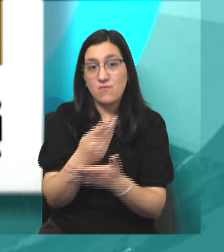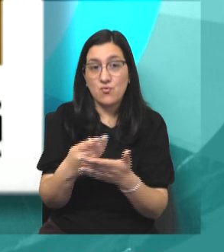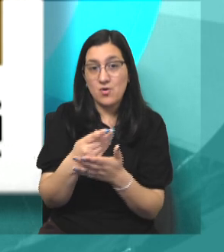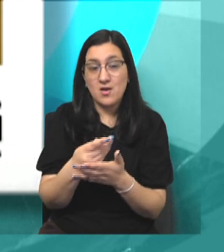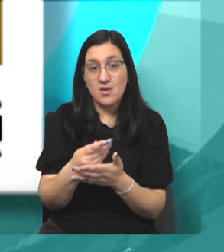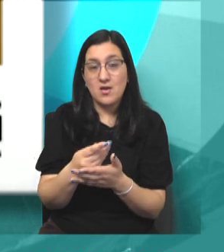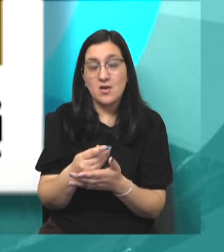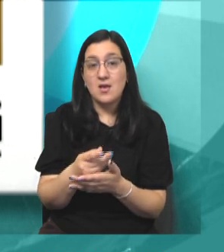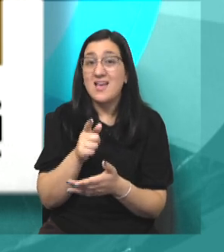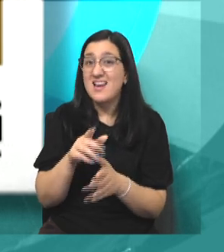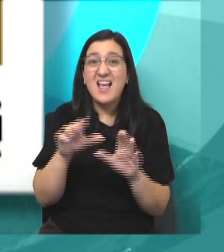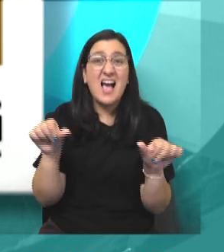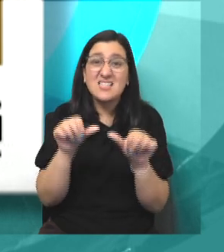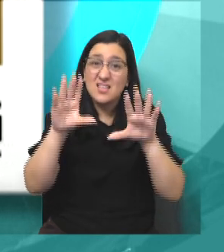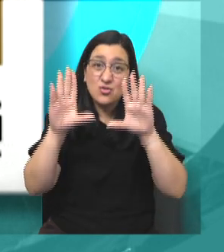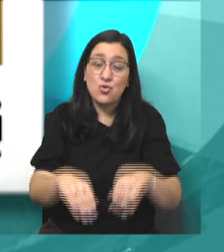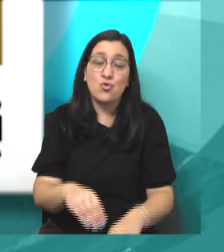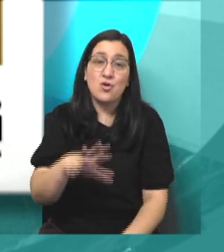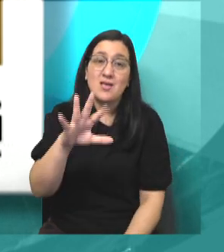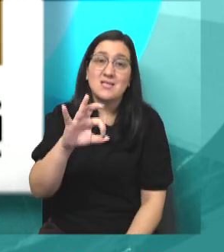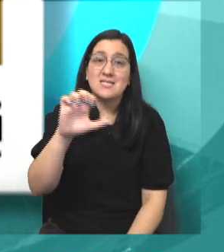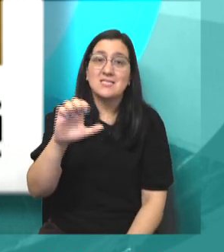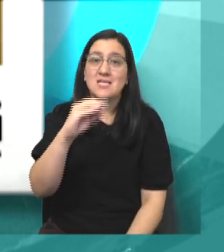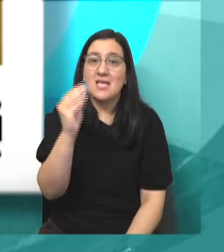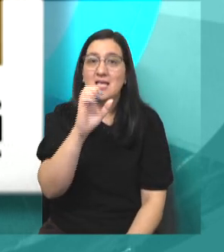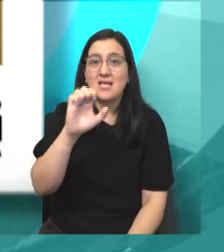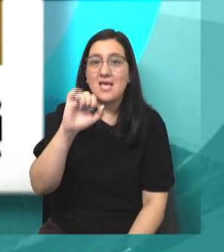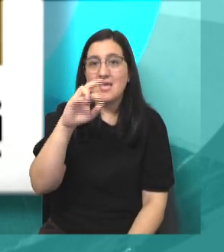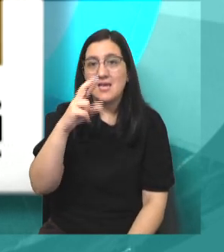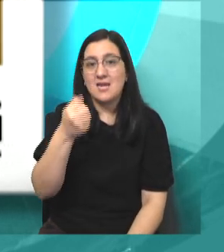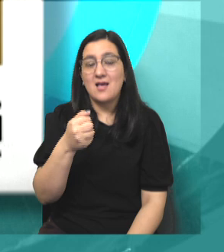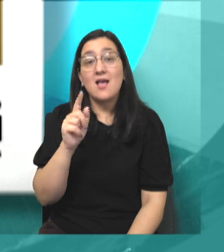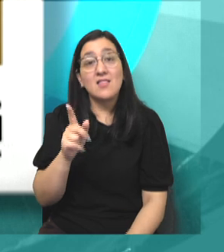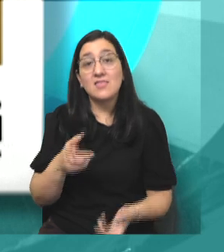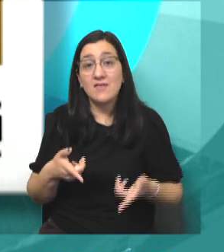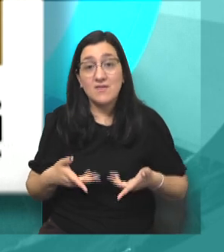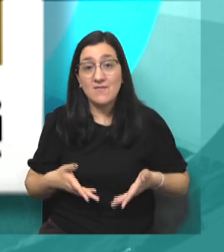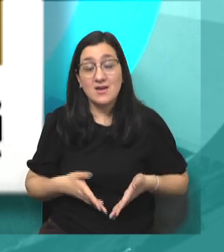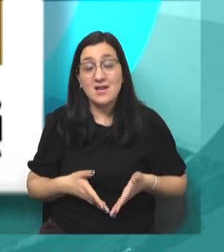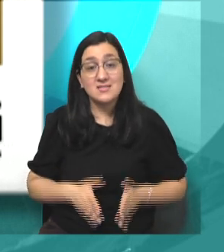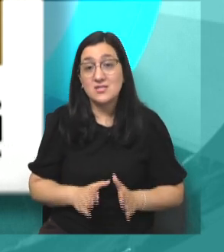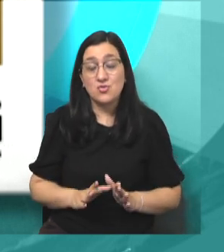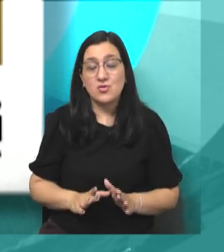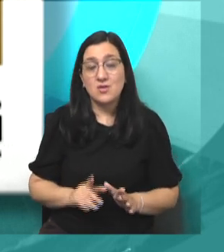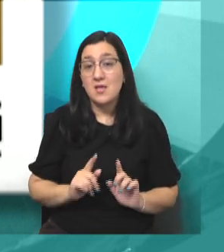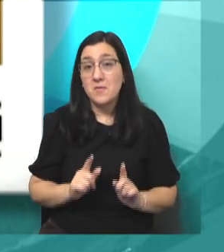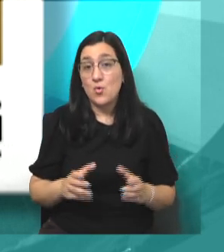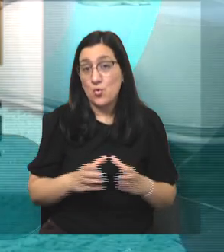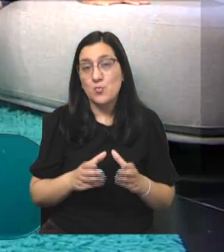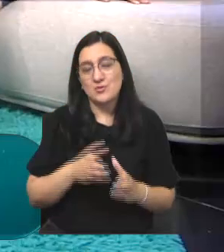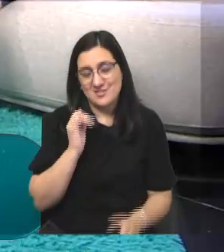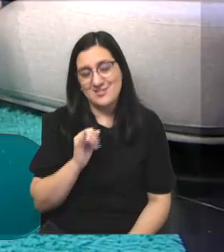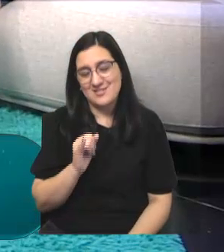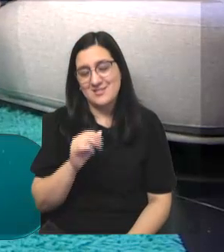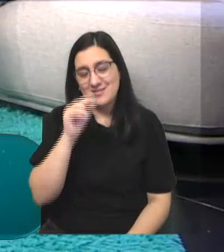todo Sequeira? Sequeira es... Es otro que hace todo. Es el tendría que haber nacido en Atlántida. ¿Es de esa barra también? Claro, la deben pasar muy bien. Es de nuestra barra, es de